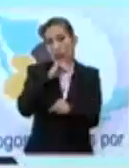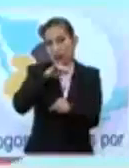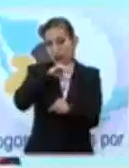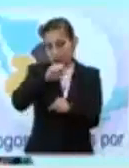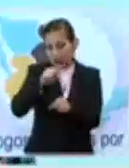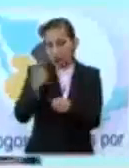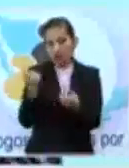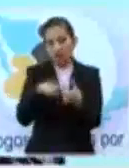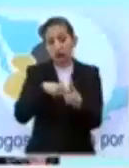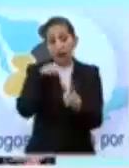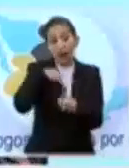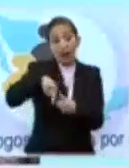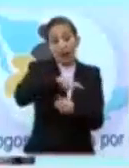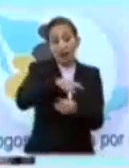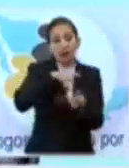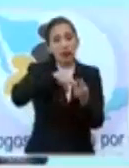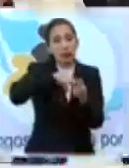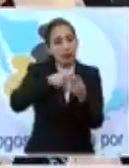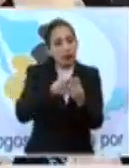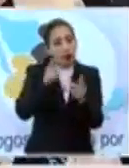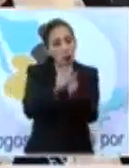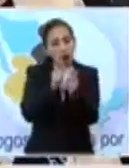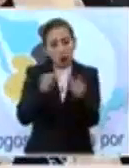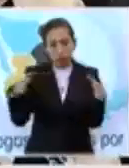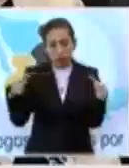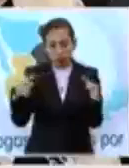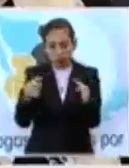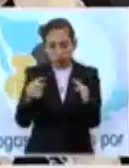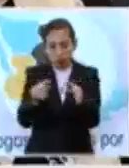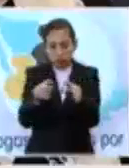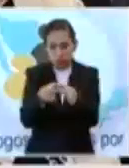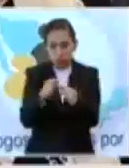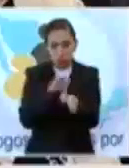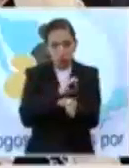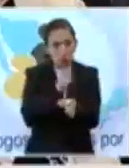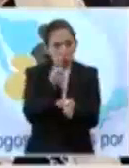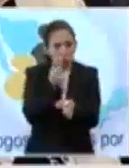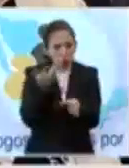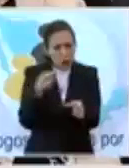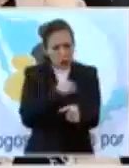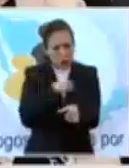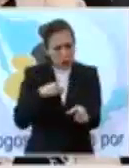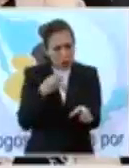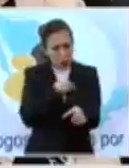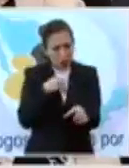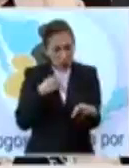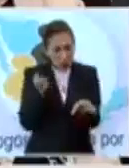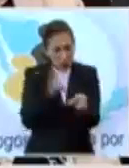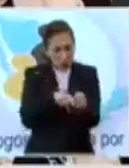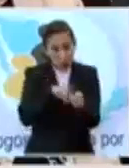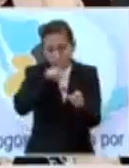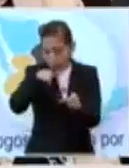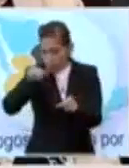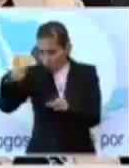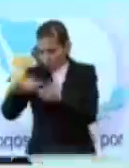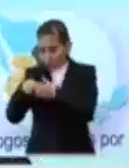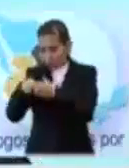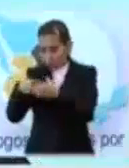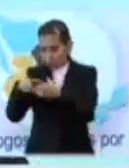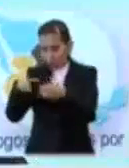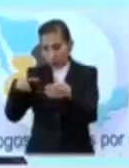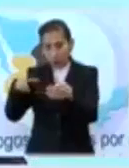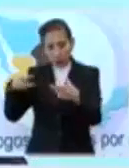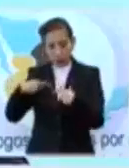Social, se empezó a convertir en un grupo minoritario de la población y paralelamente empezó a surgir un grupo cada vez más